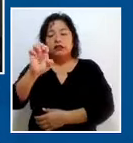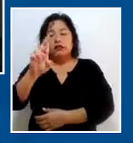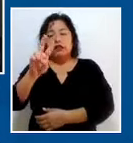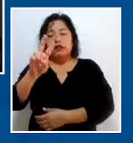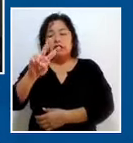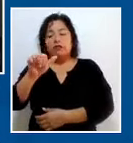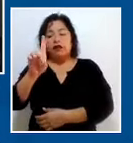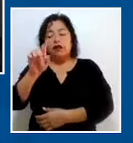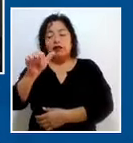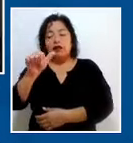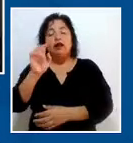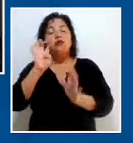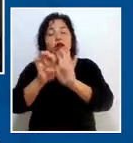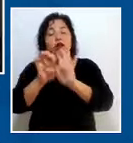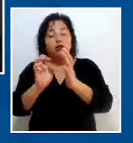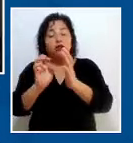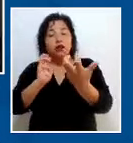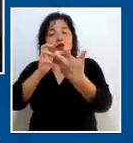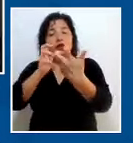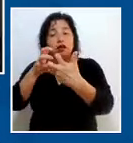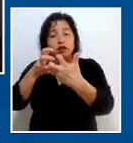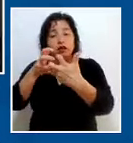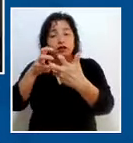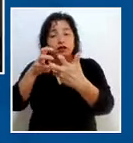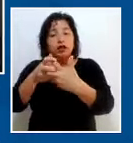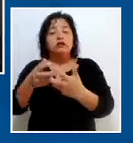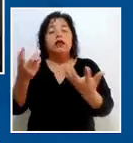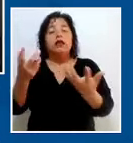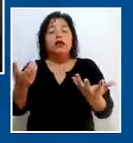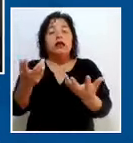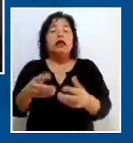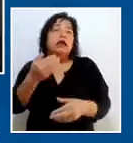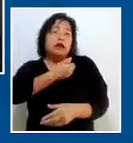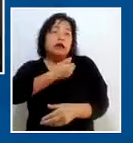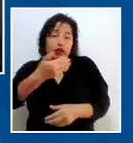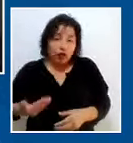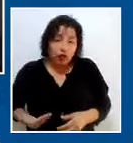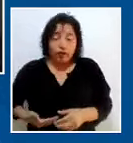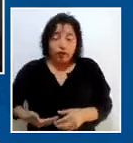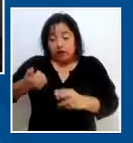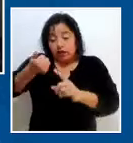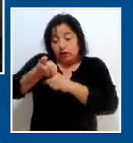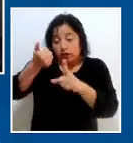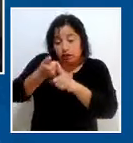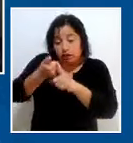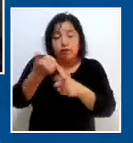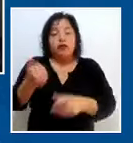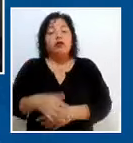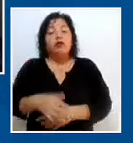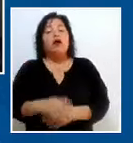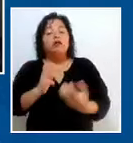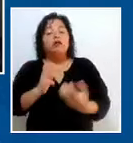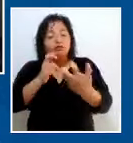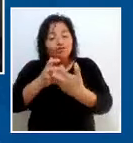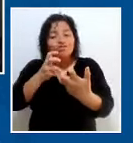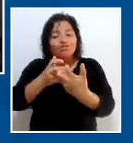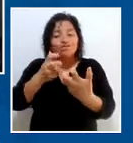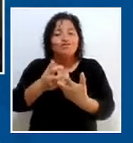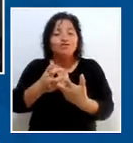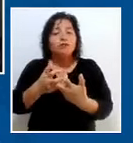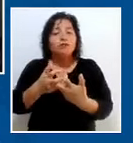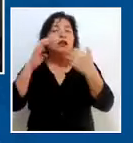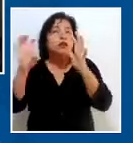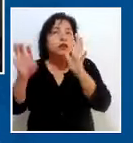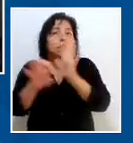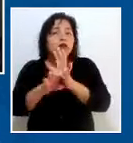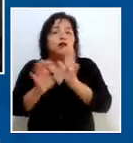está vinculada con la subsistencia del Estado en sí mismo, vinculada con algún elemento,